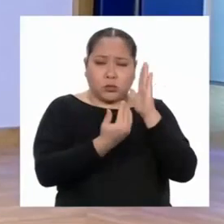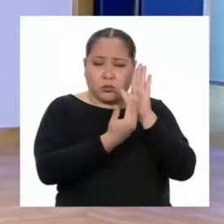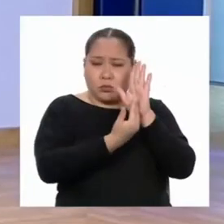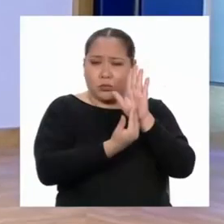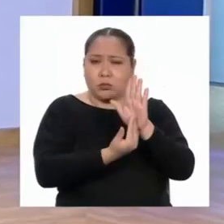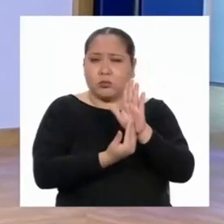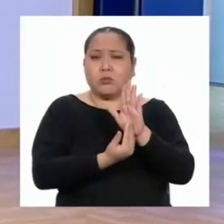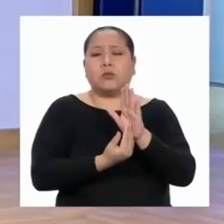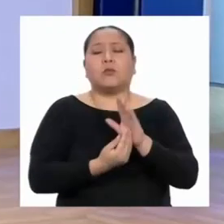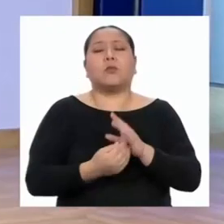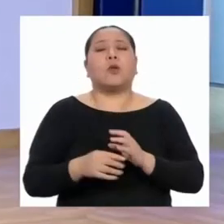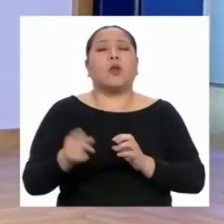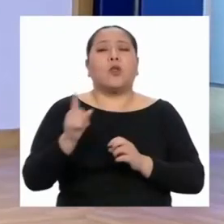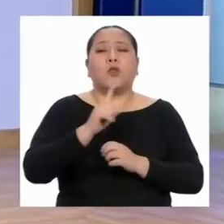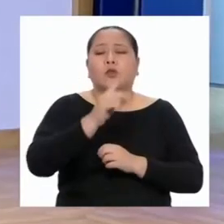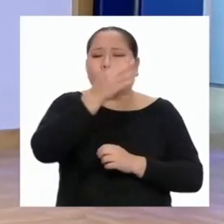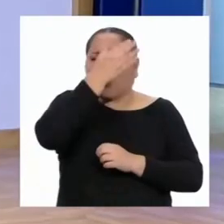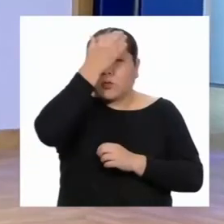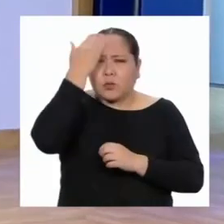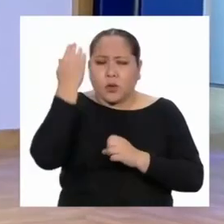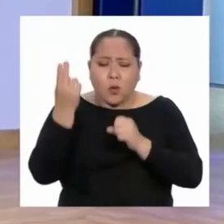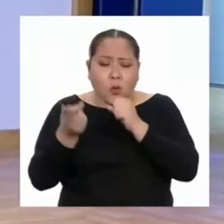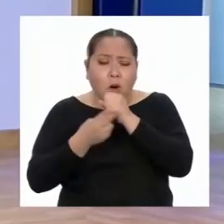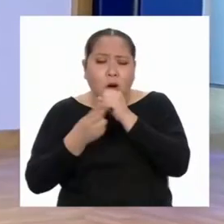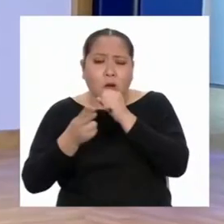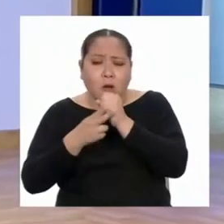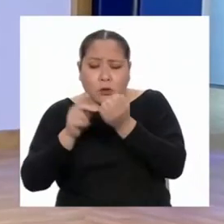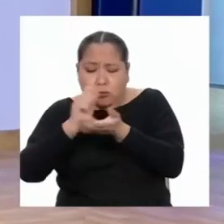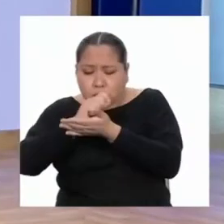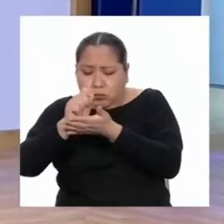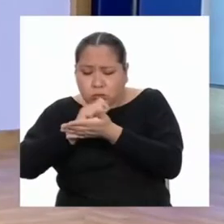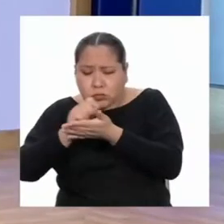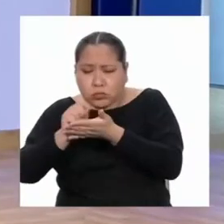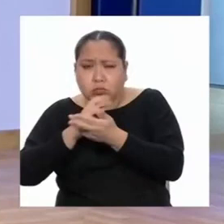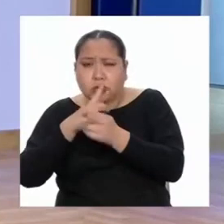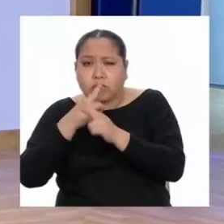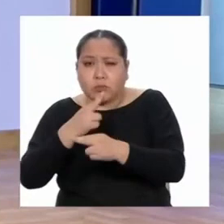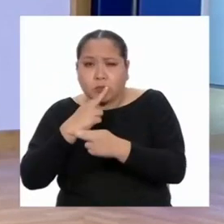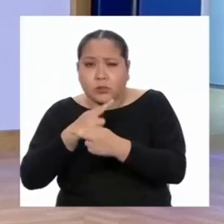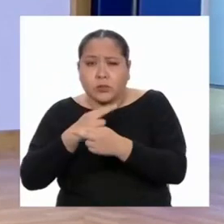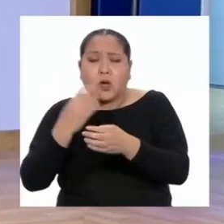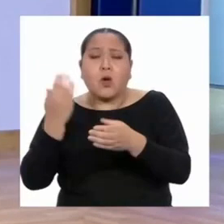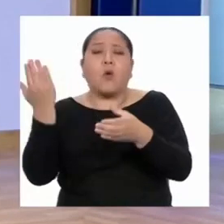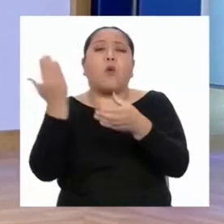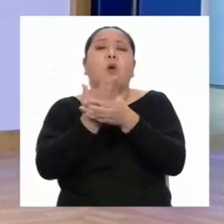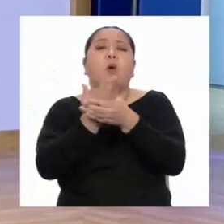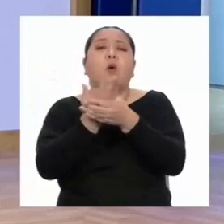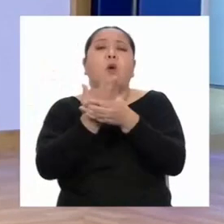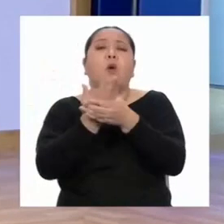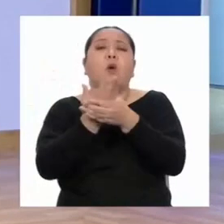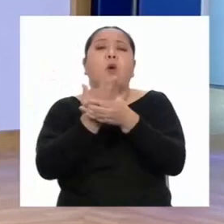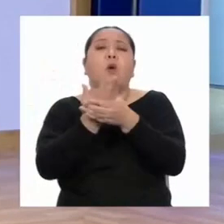No olviden registrar sus trabajos y guardarlos en sus portafolios.